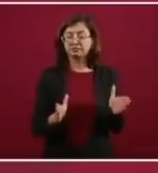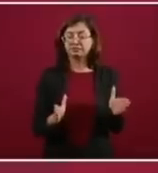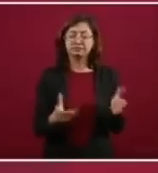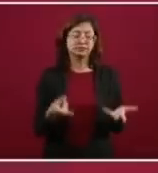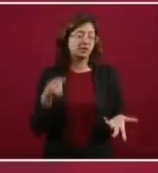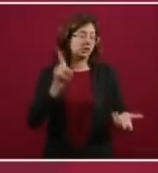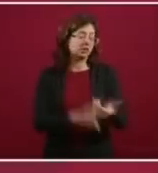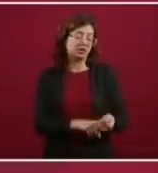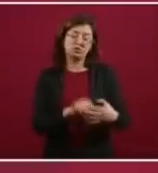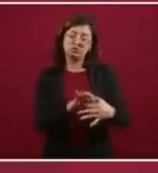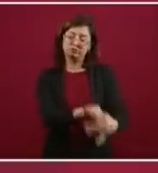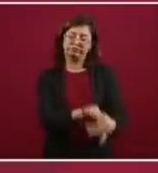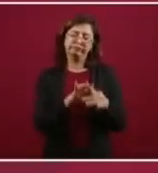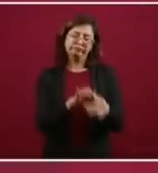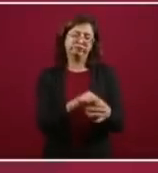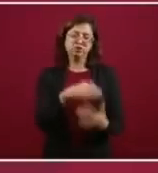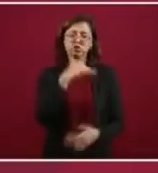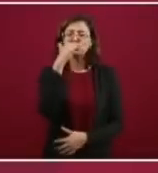consustancial a la corrupción.